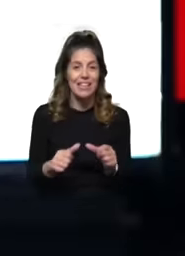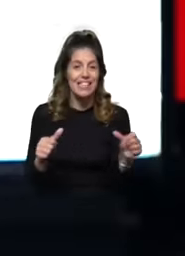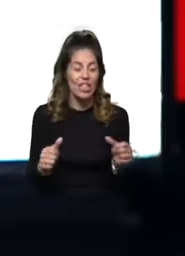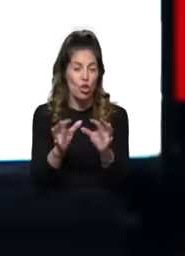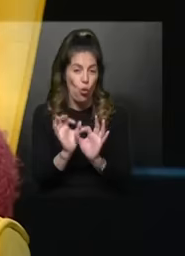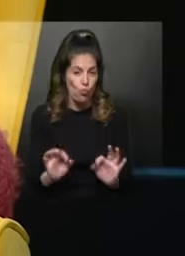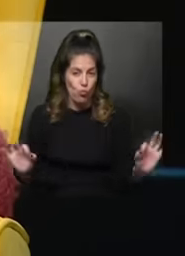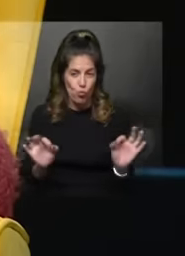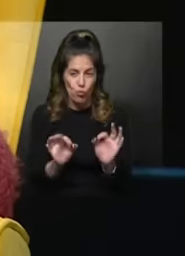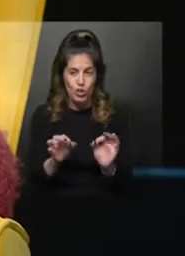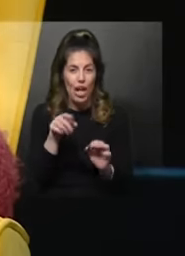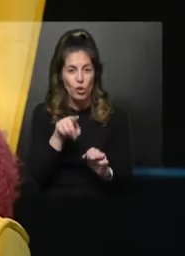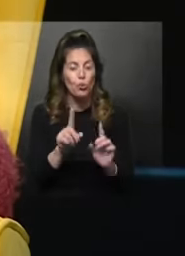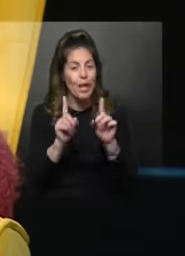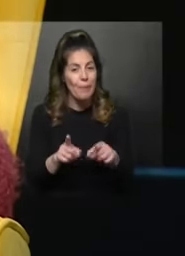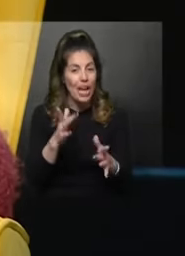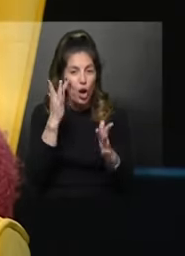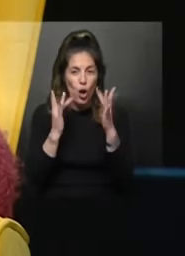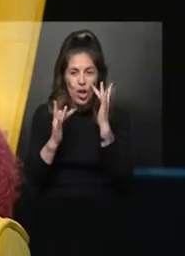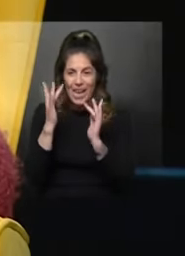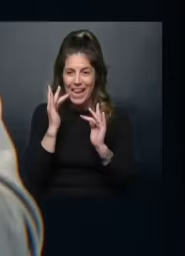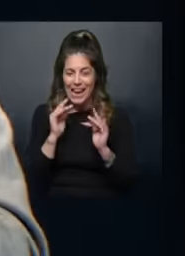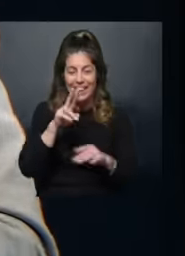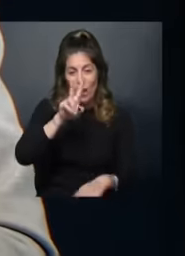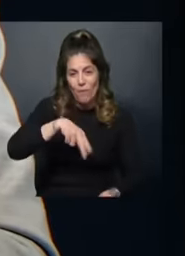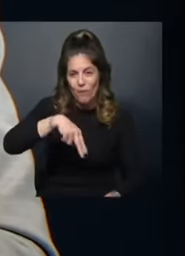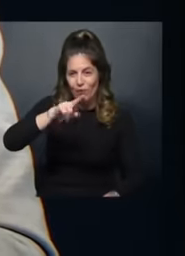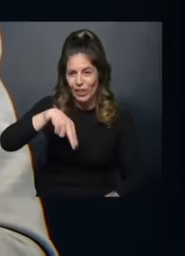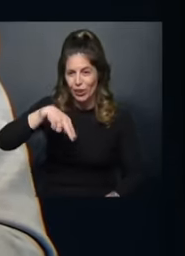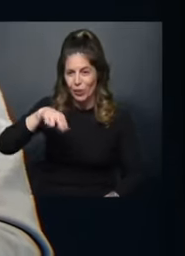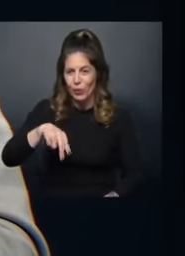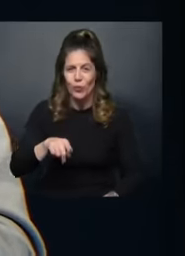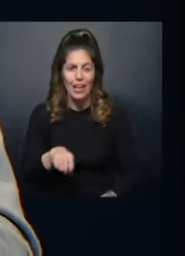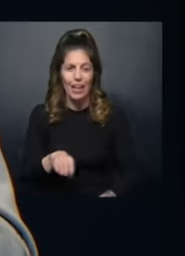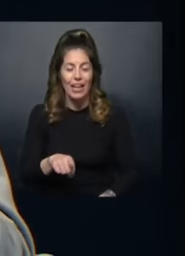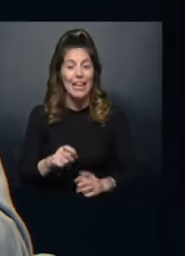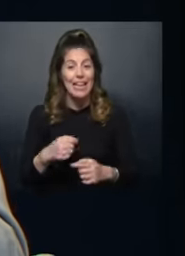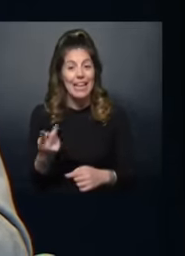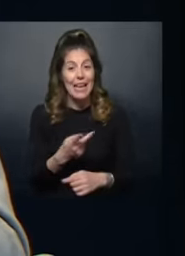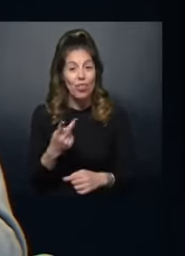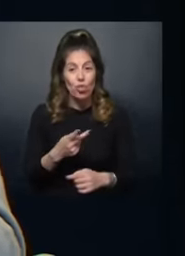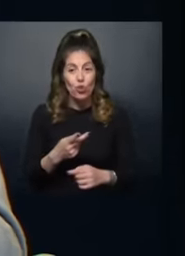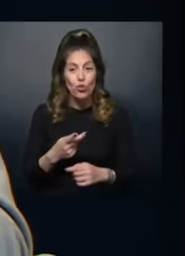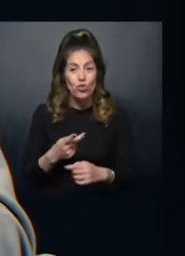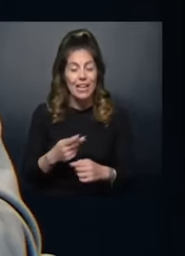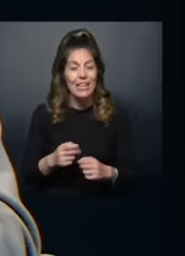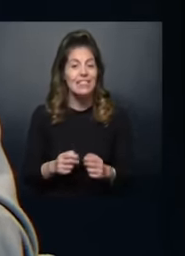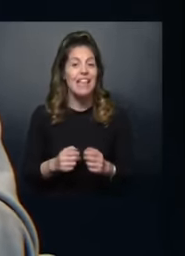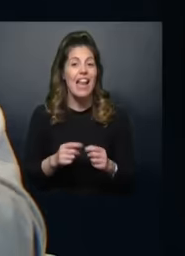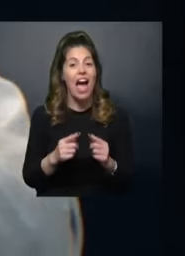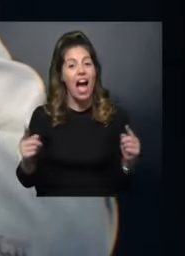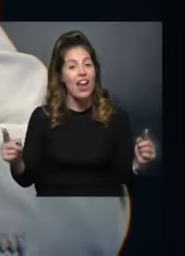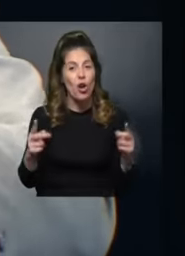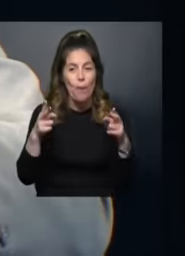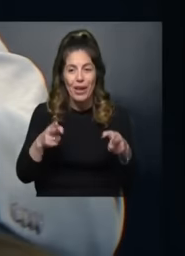además, con el arte, con la pintura. Y han atravesado todo ese largo periodo en